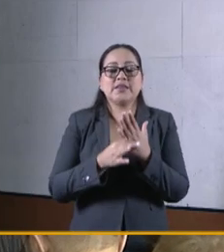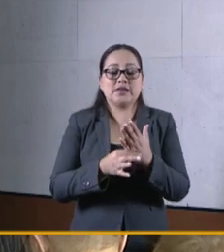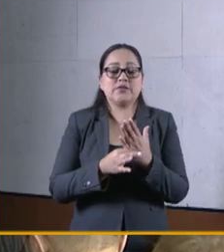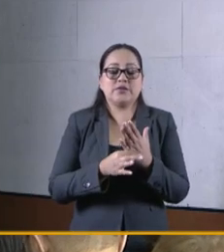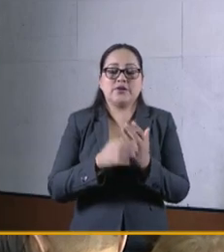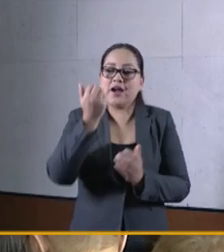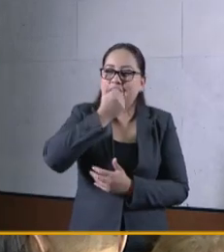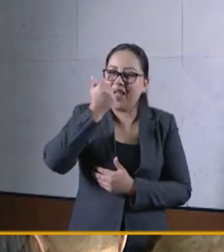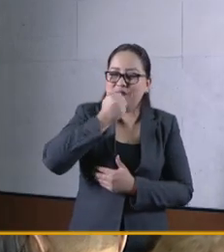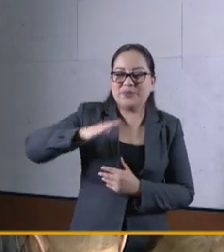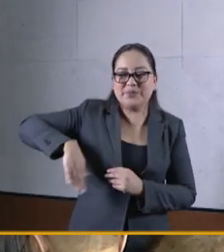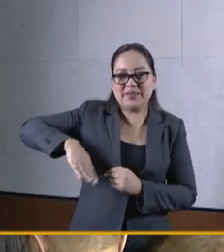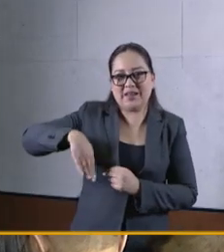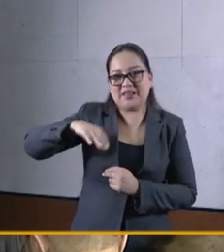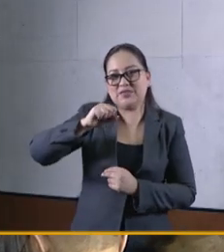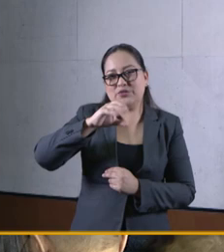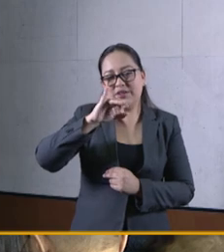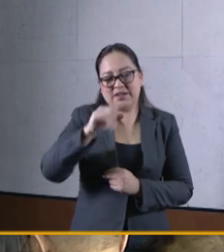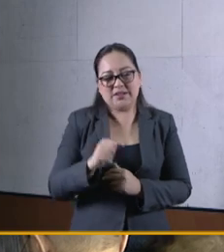alumna